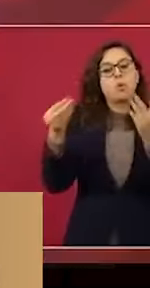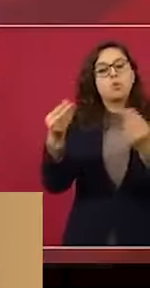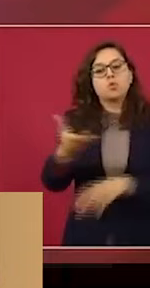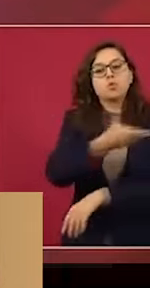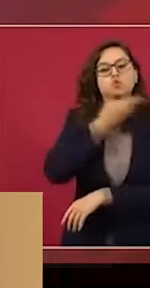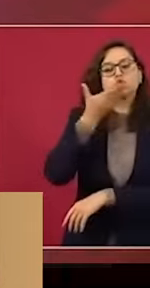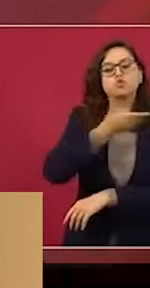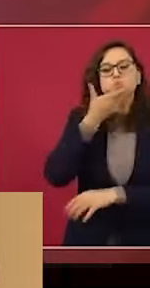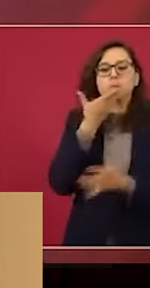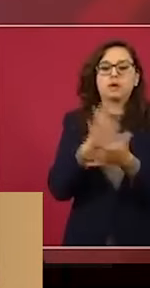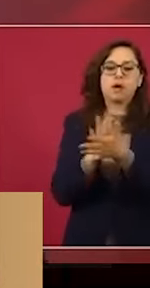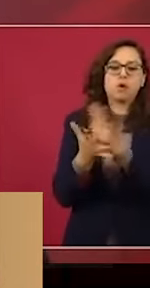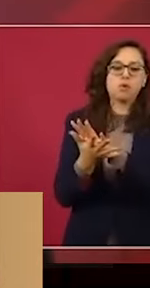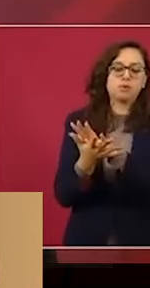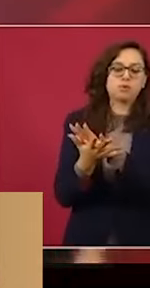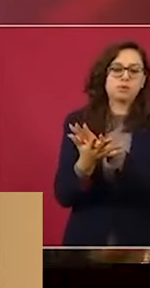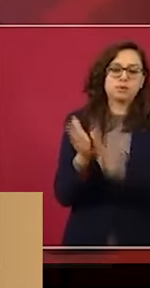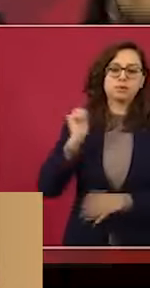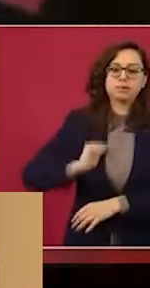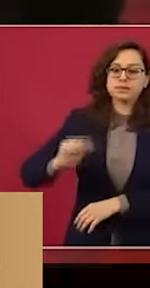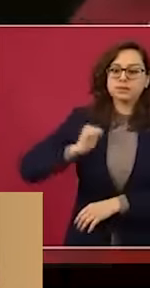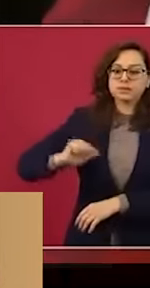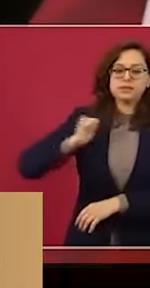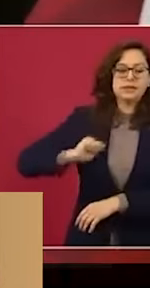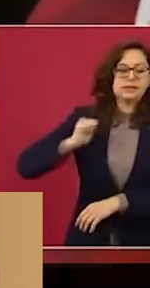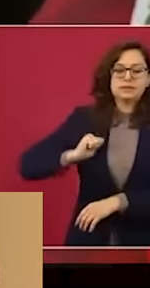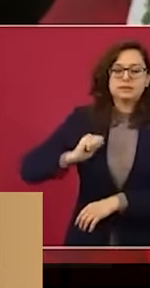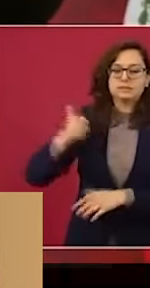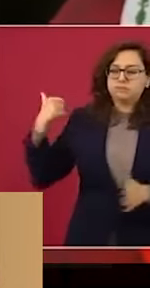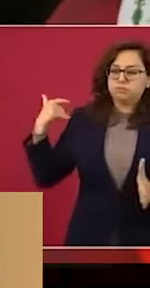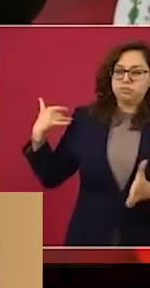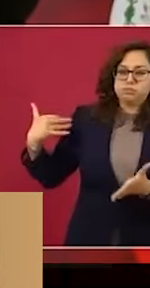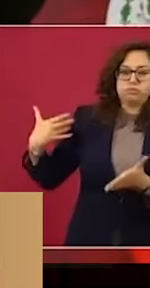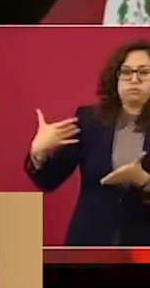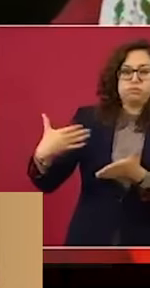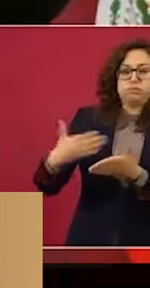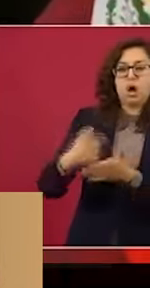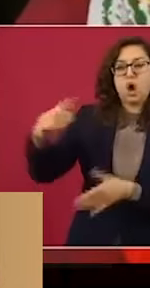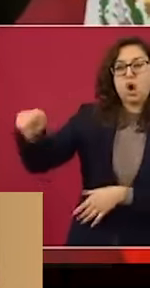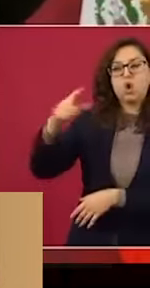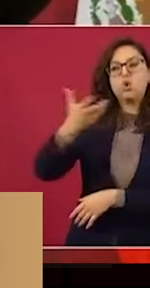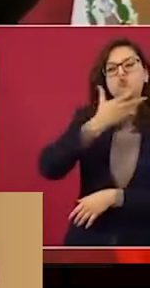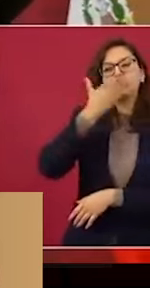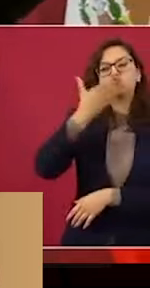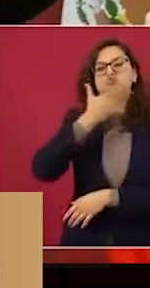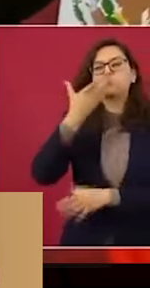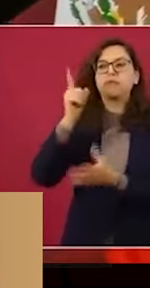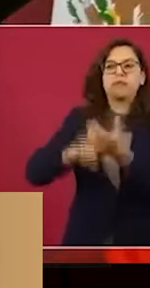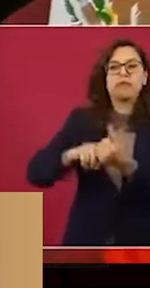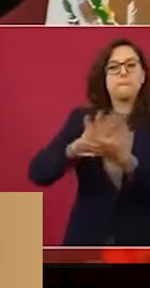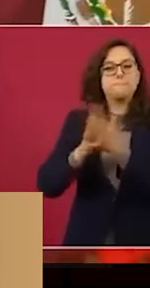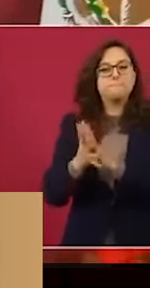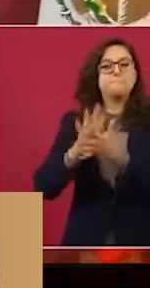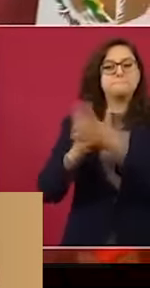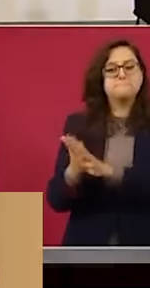donde se imparte historia, y al cabo de 30 años, ustedes que están dando esta batalla cultural, se van a hacer dueños del poder, porque